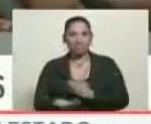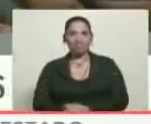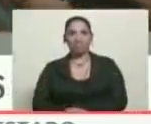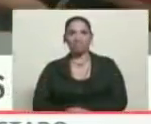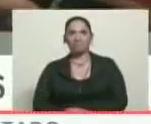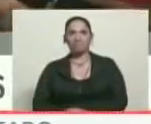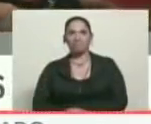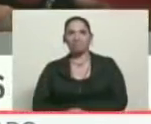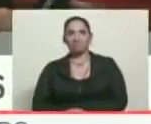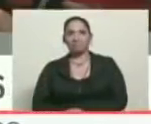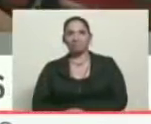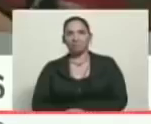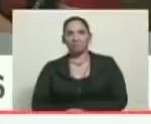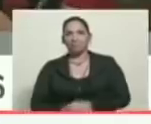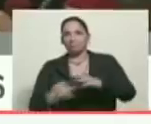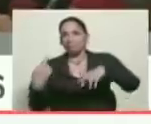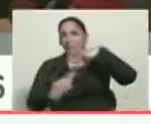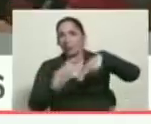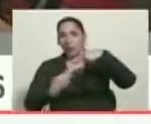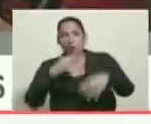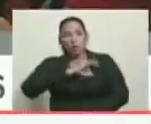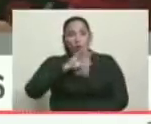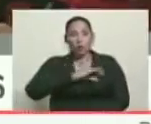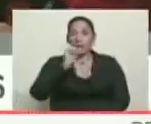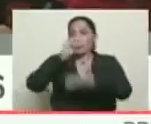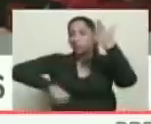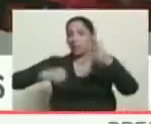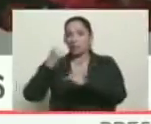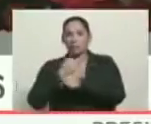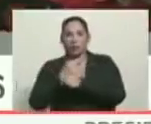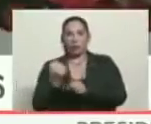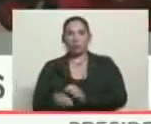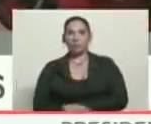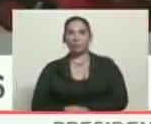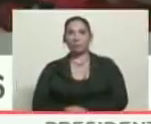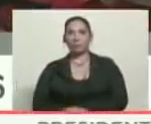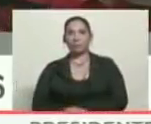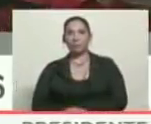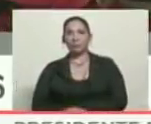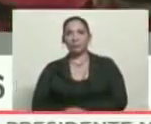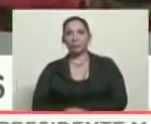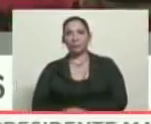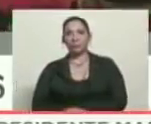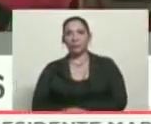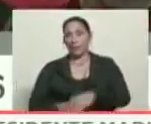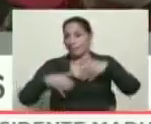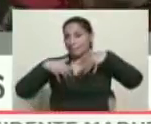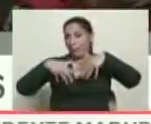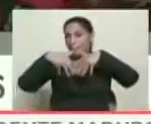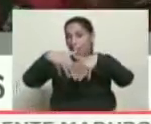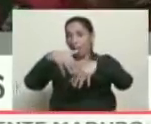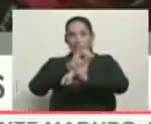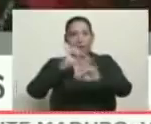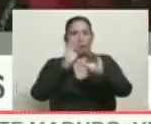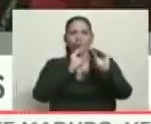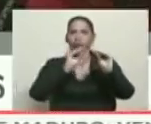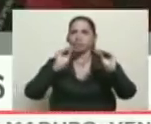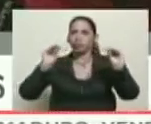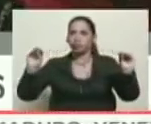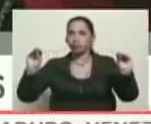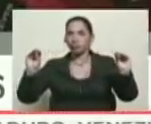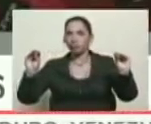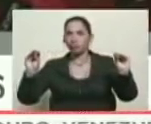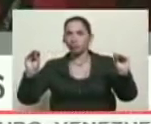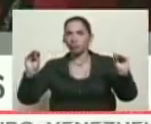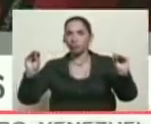No hay revolución, no hay socialismo sin trabajadores, se conectan. Esta marcha estaba convocada